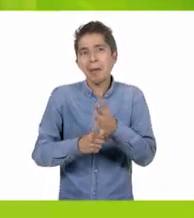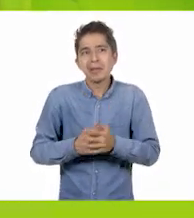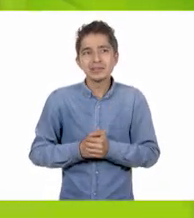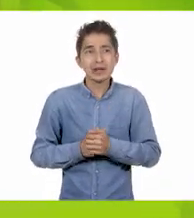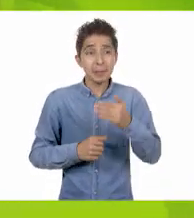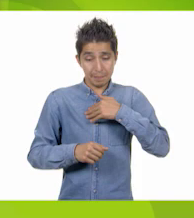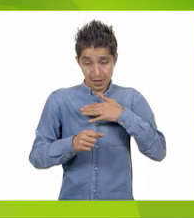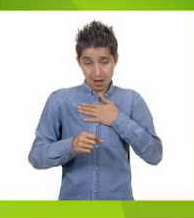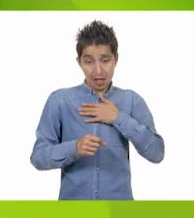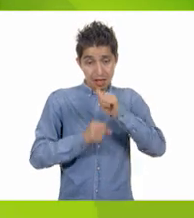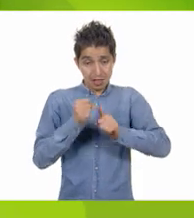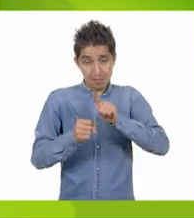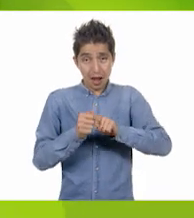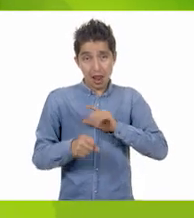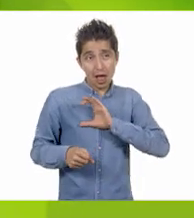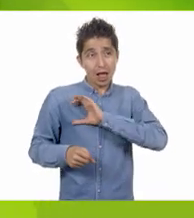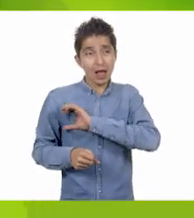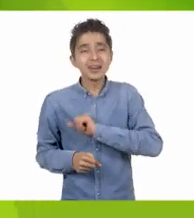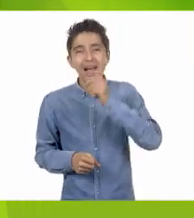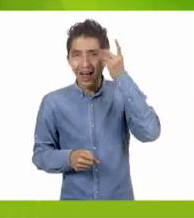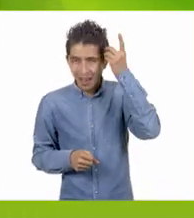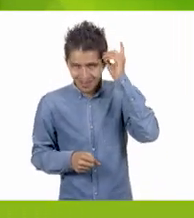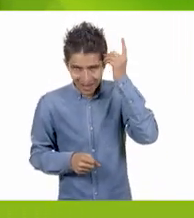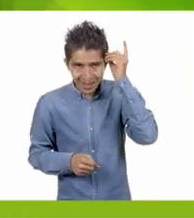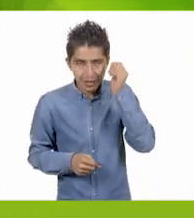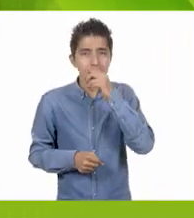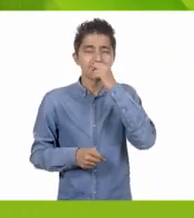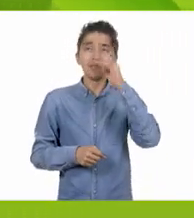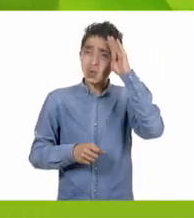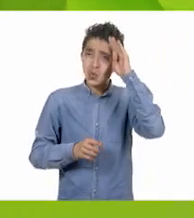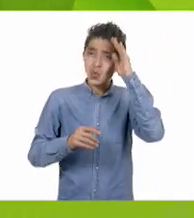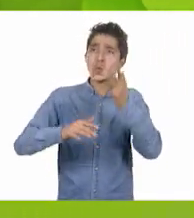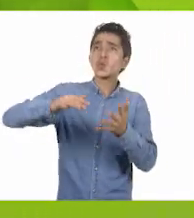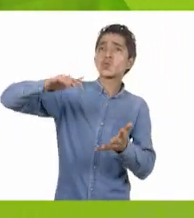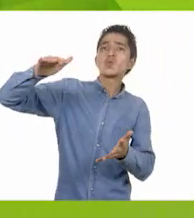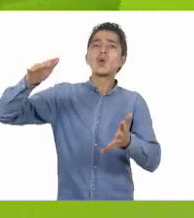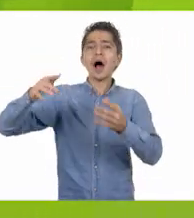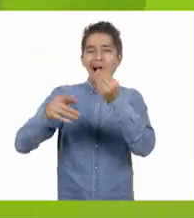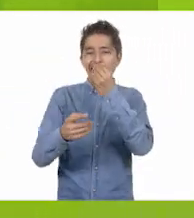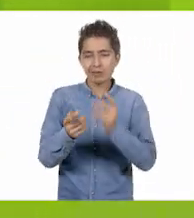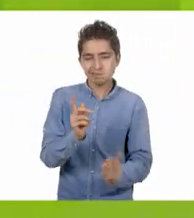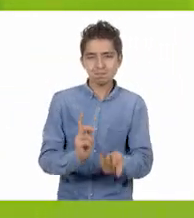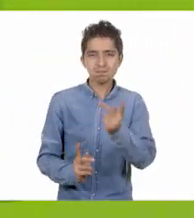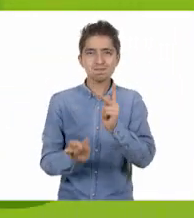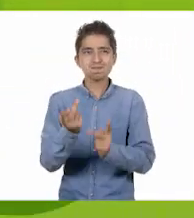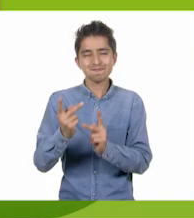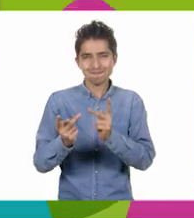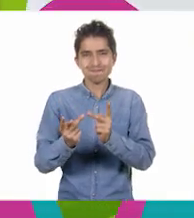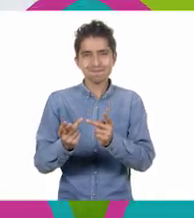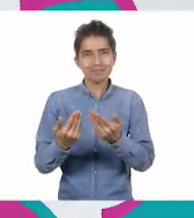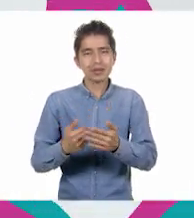Mi animal favorito es el caballo. Es grande, come pasto y me gusta montar.